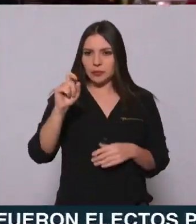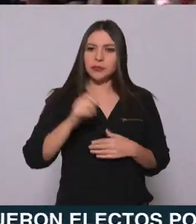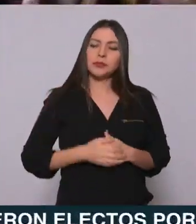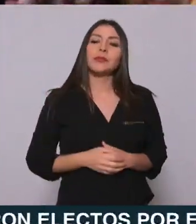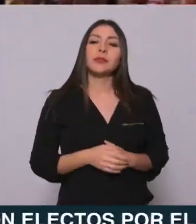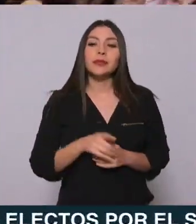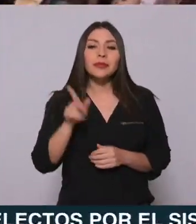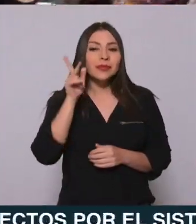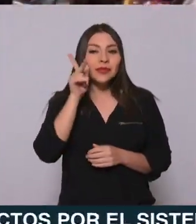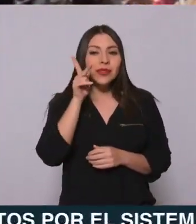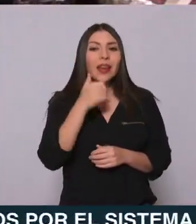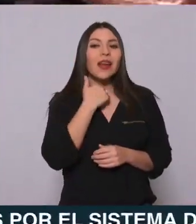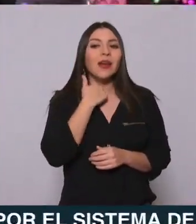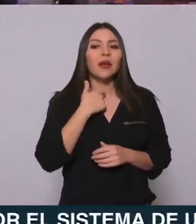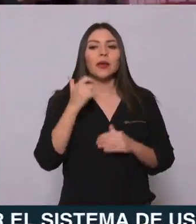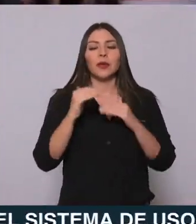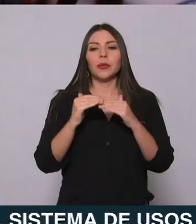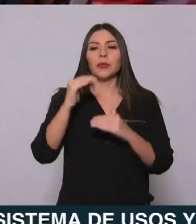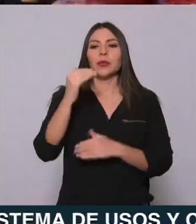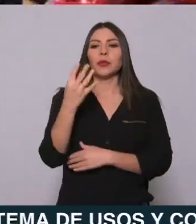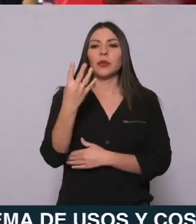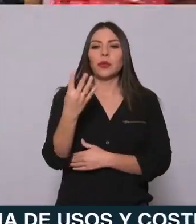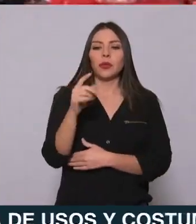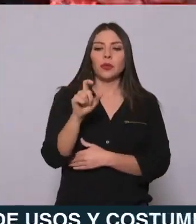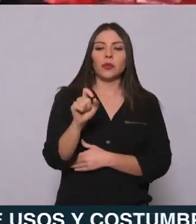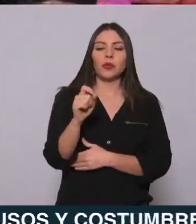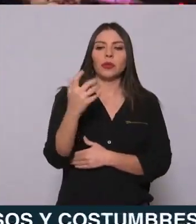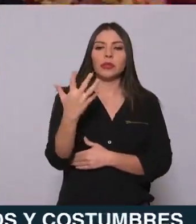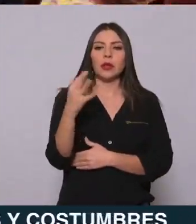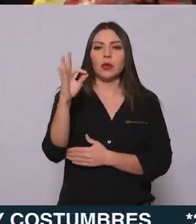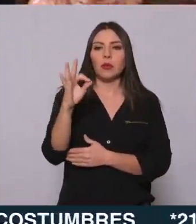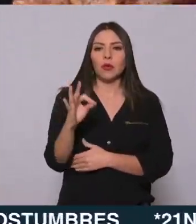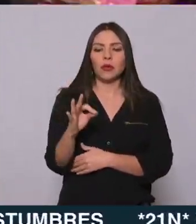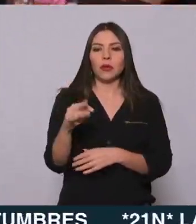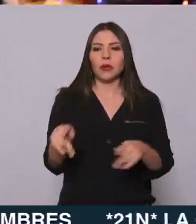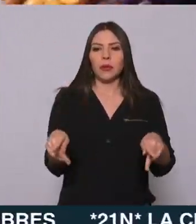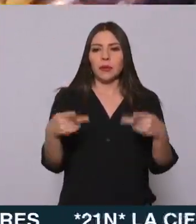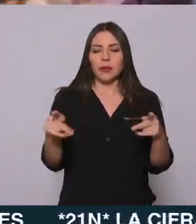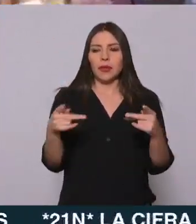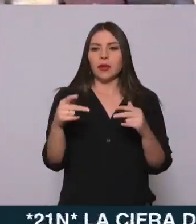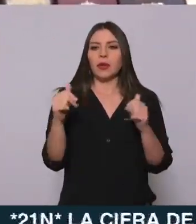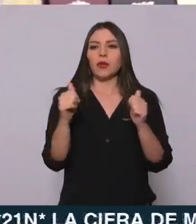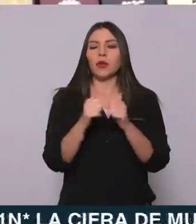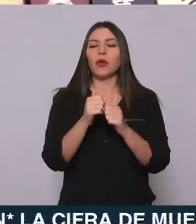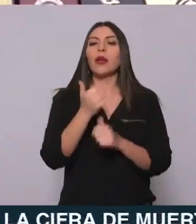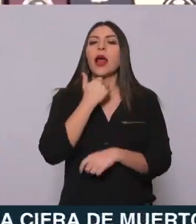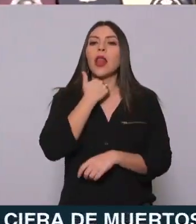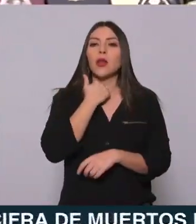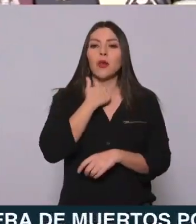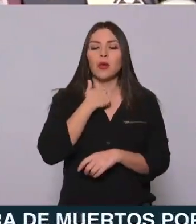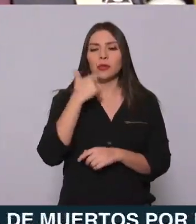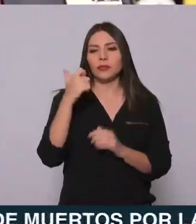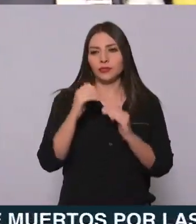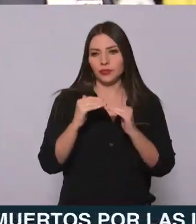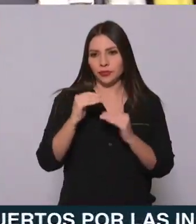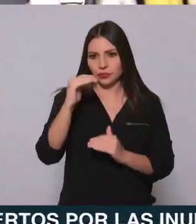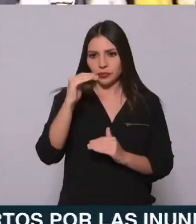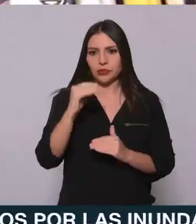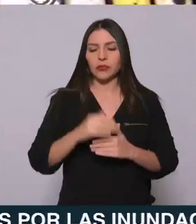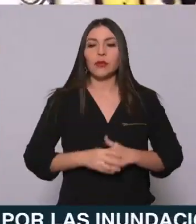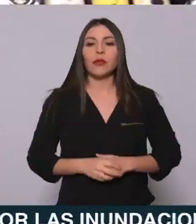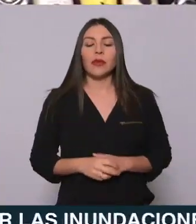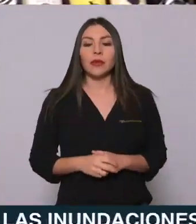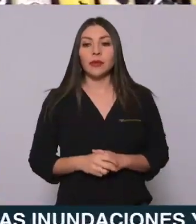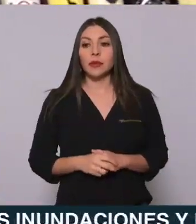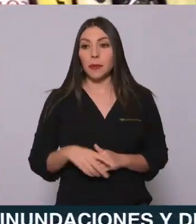un impuesto de un 4.5% sobre el precio de la venta de productos con el etanol. Sin embargo, dicho